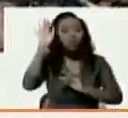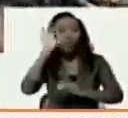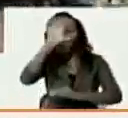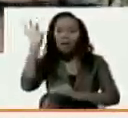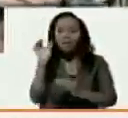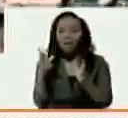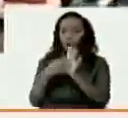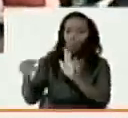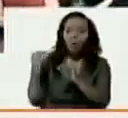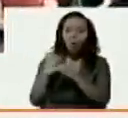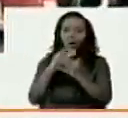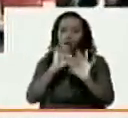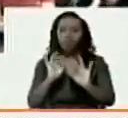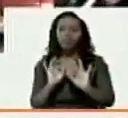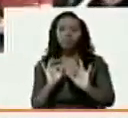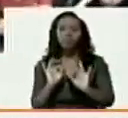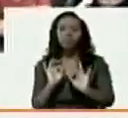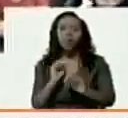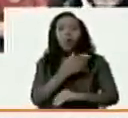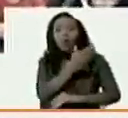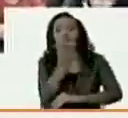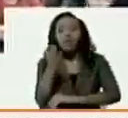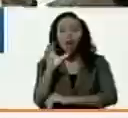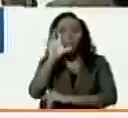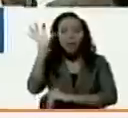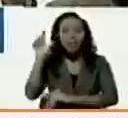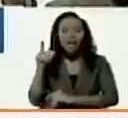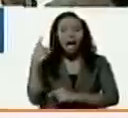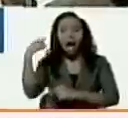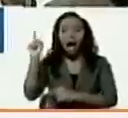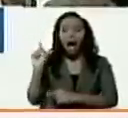Desgraciadamente, en muchos de esos países ustedes la tienen gobernando.